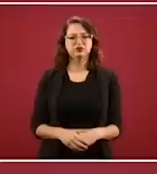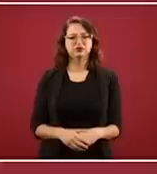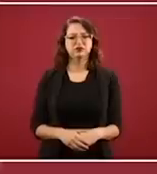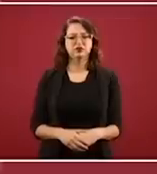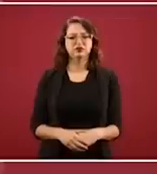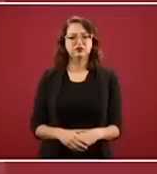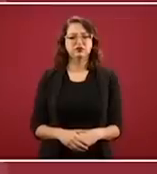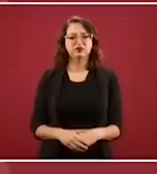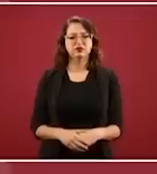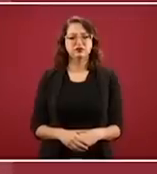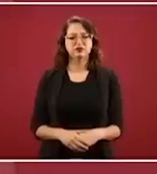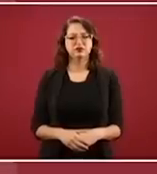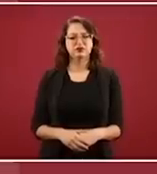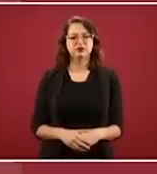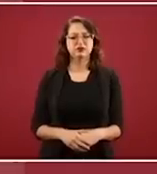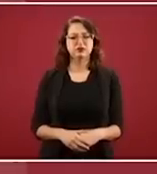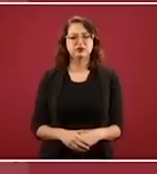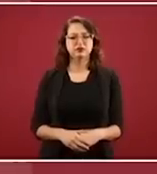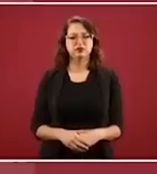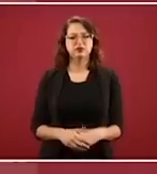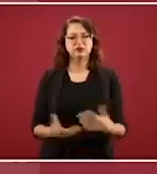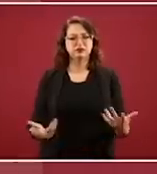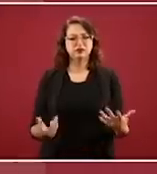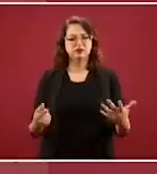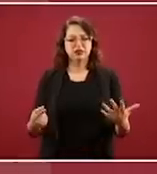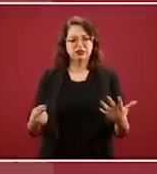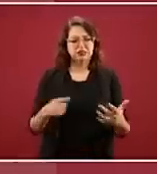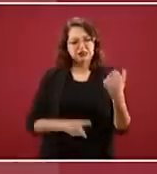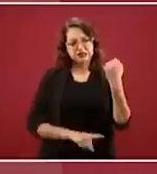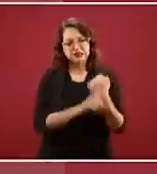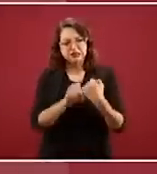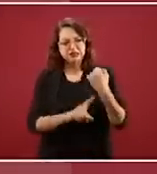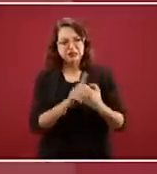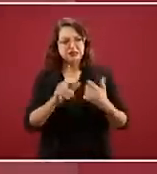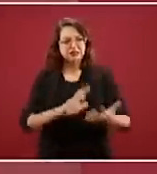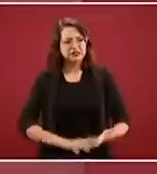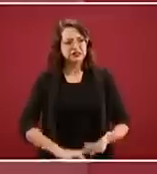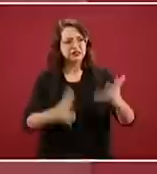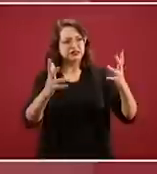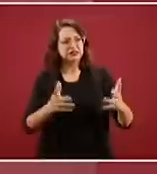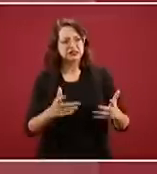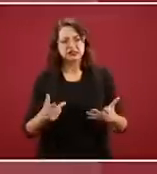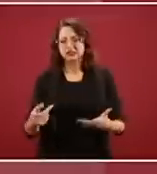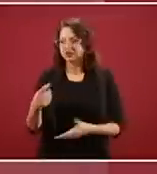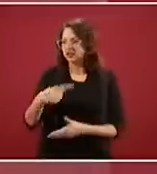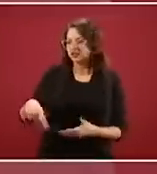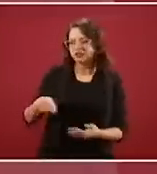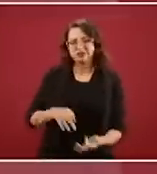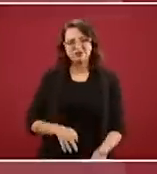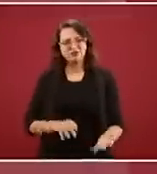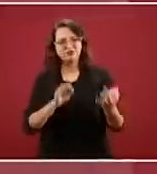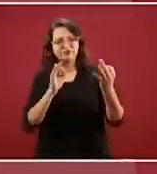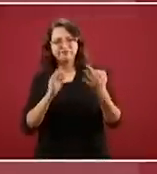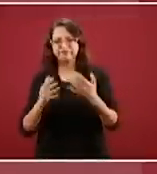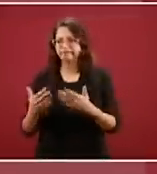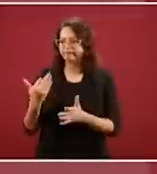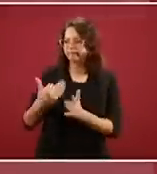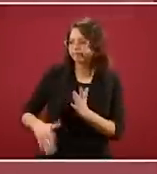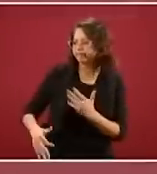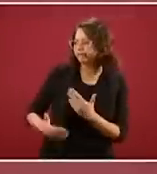elementos, instrumentos para enfrentar el problema de la inseguridad, de la violencia. Entonces